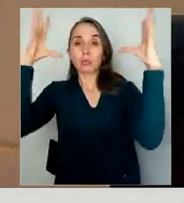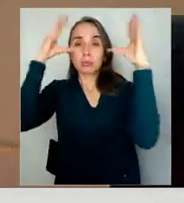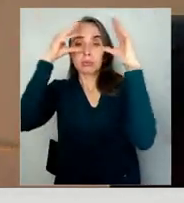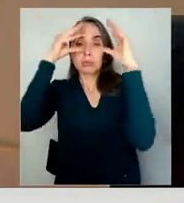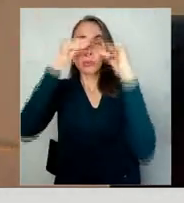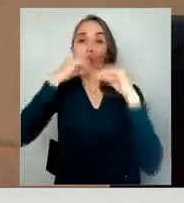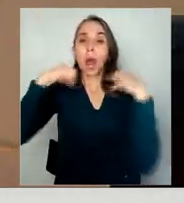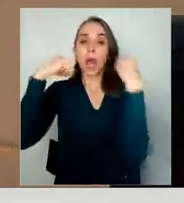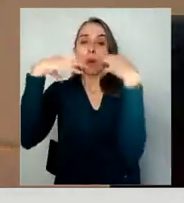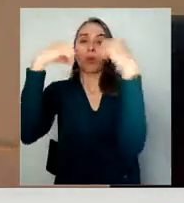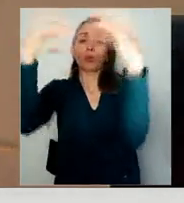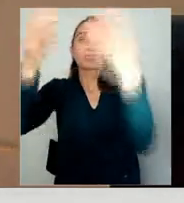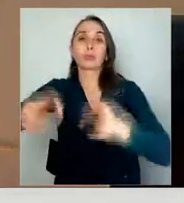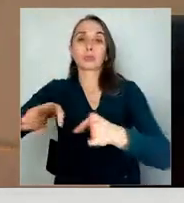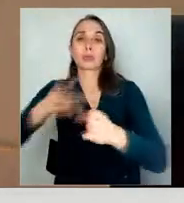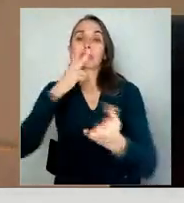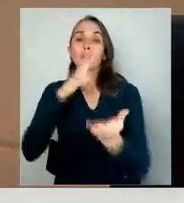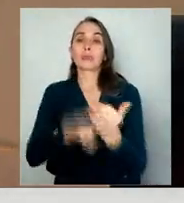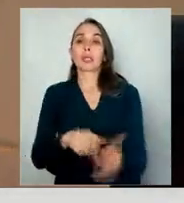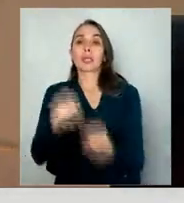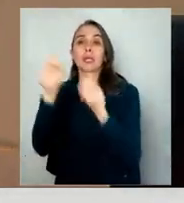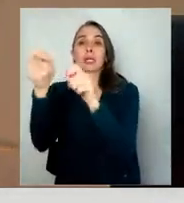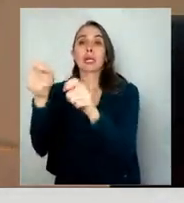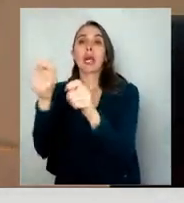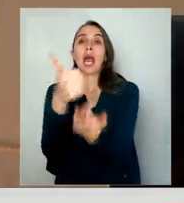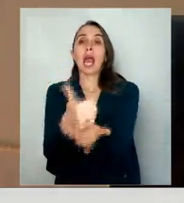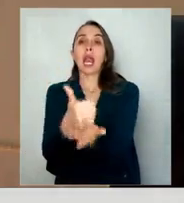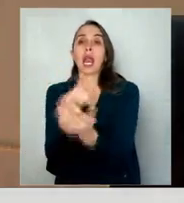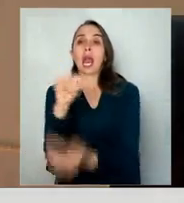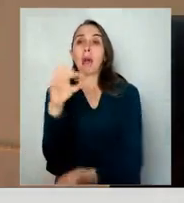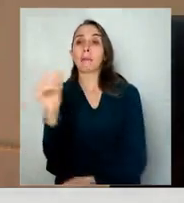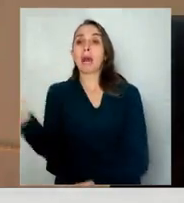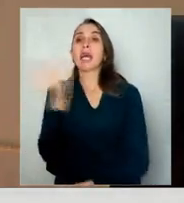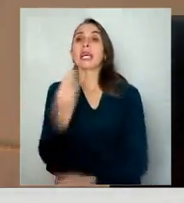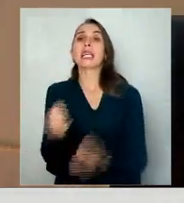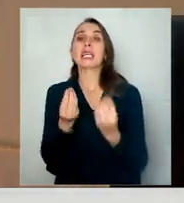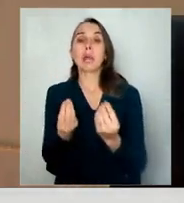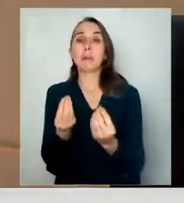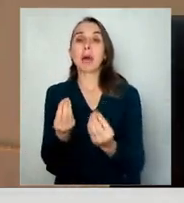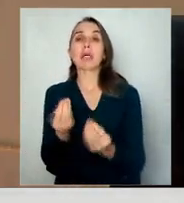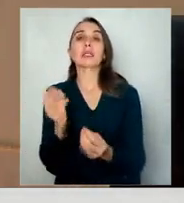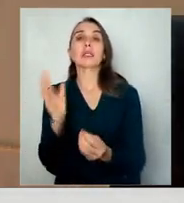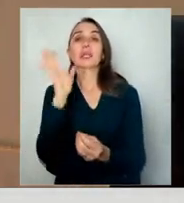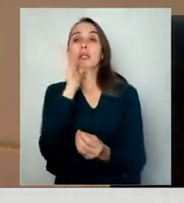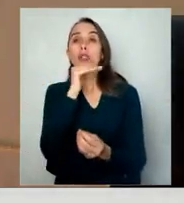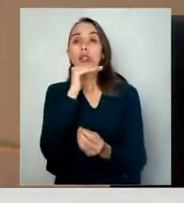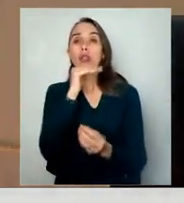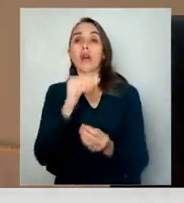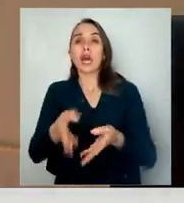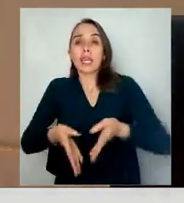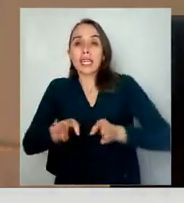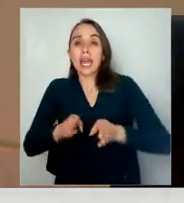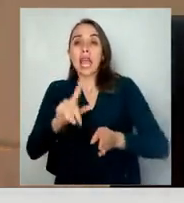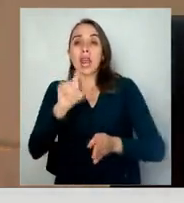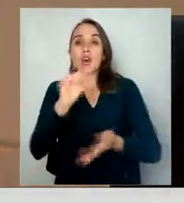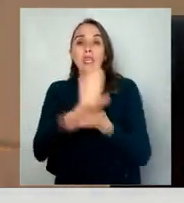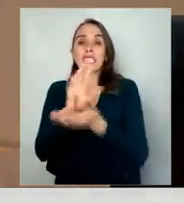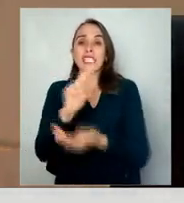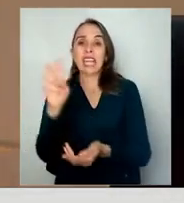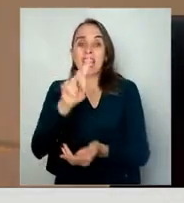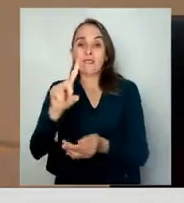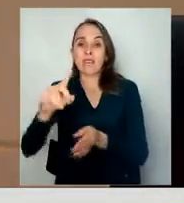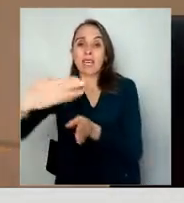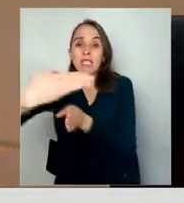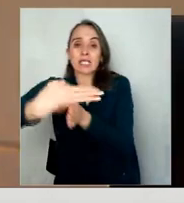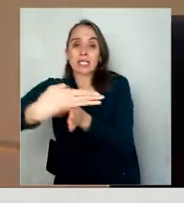oficiar al alcalde de lampa para saber qué pasa no hay un cruce en los cheveres con la primavera y no